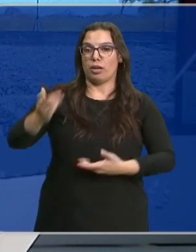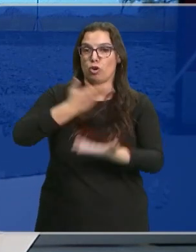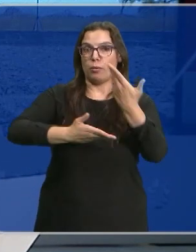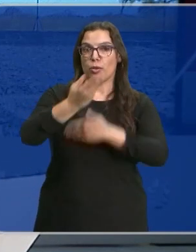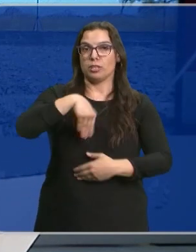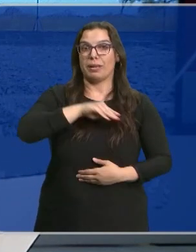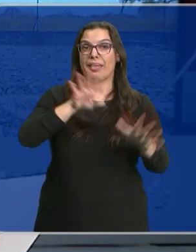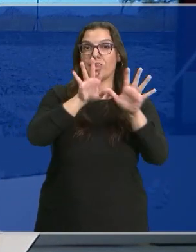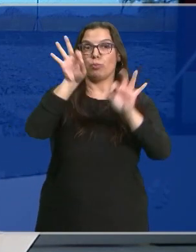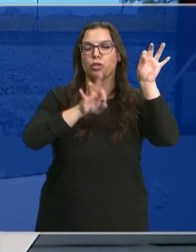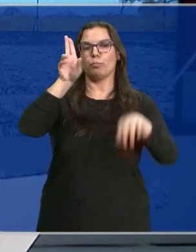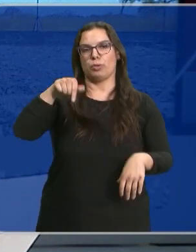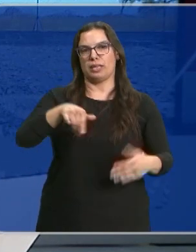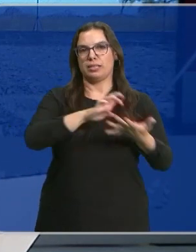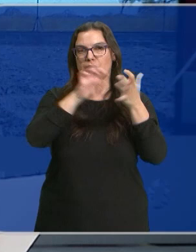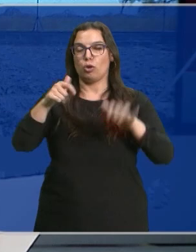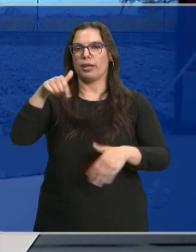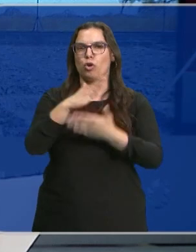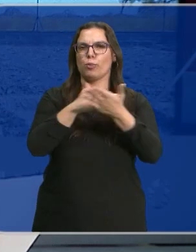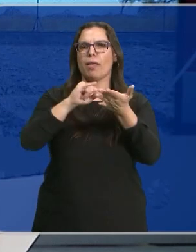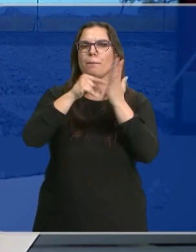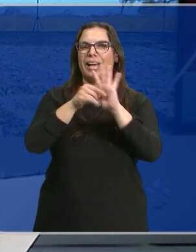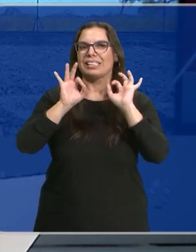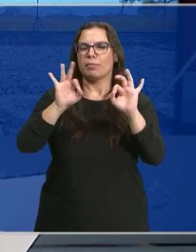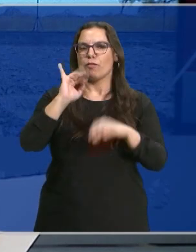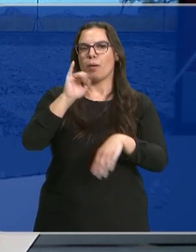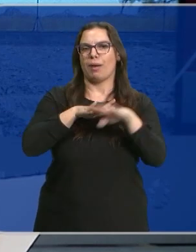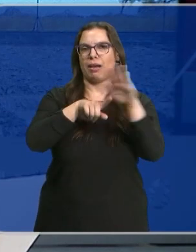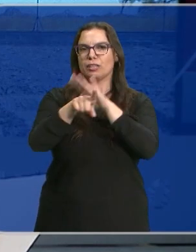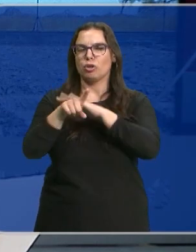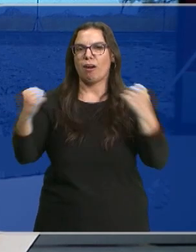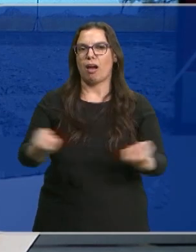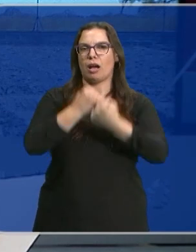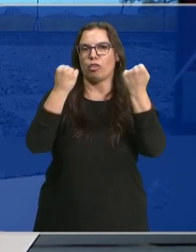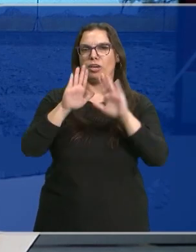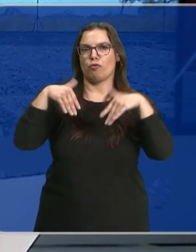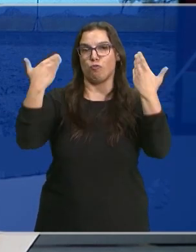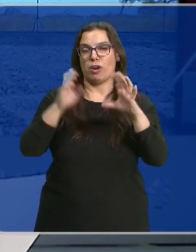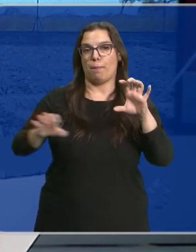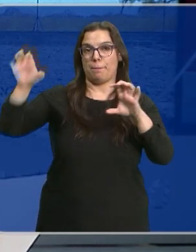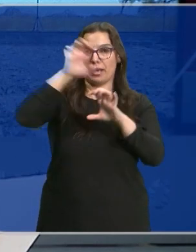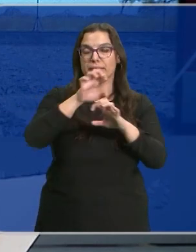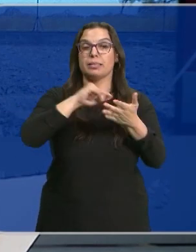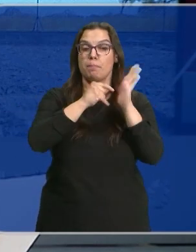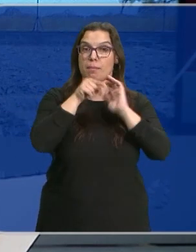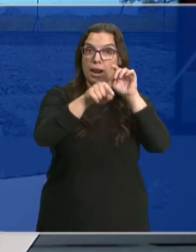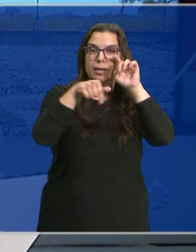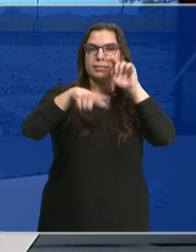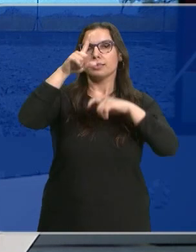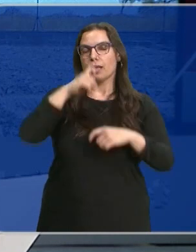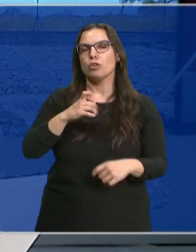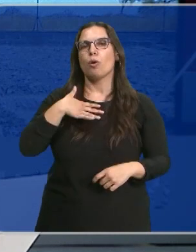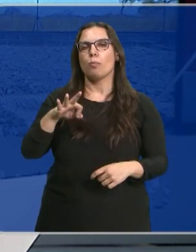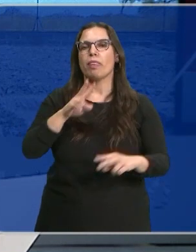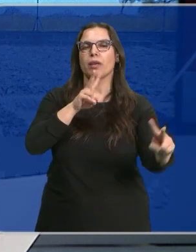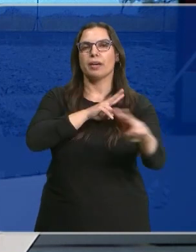España son de Castilla y León. La comunidad cuenta con un plan específico para gestionar las acciones en el exterior. Plan con el que este año